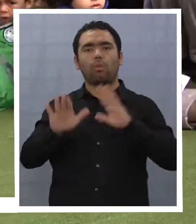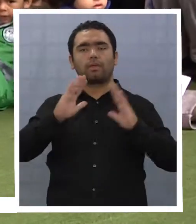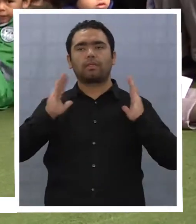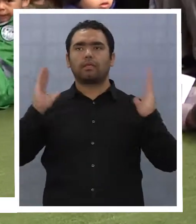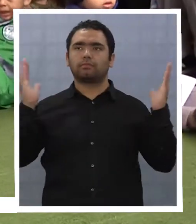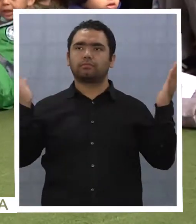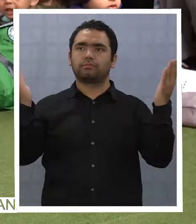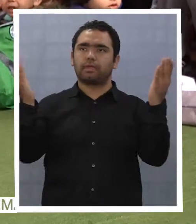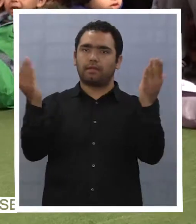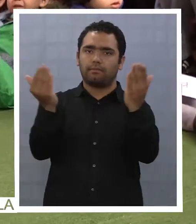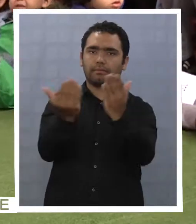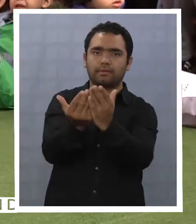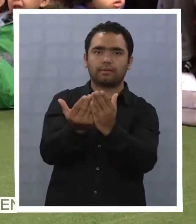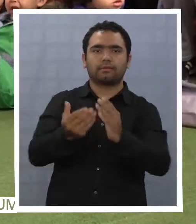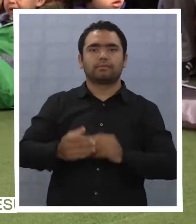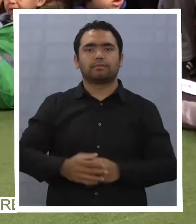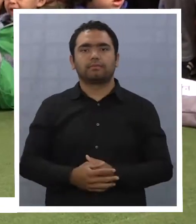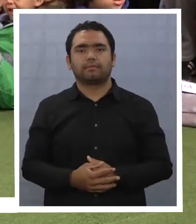¡Gracias!